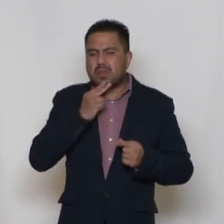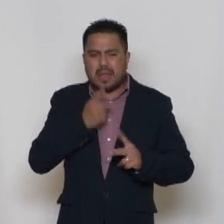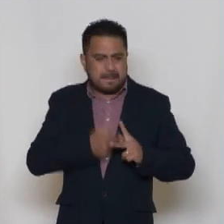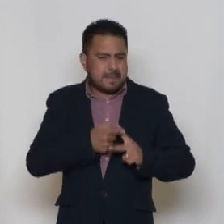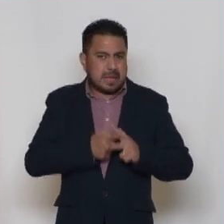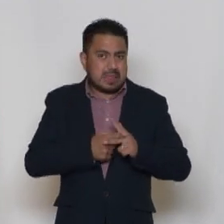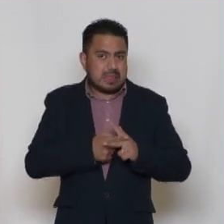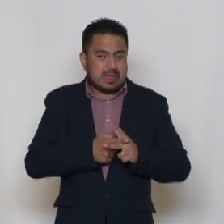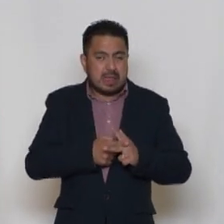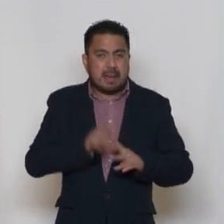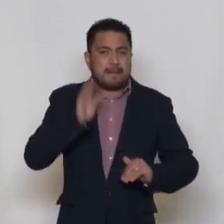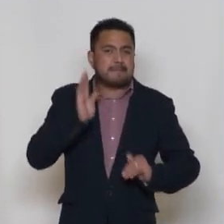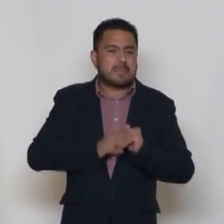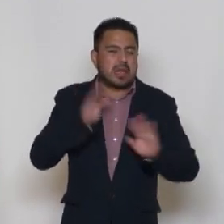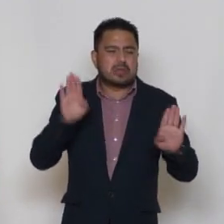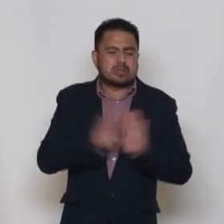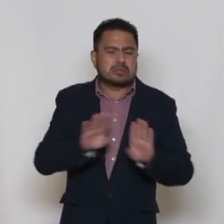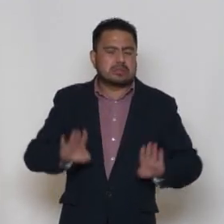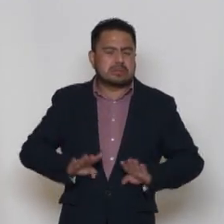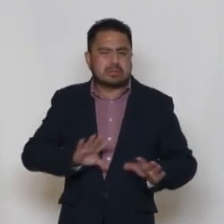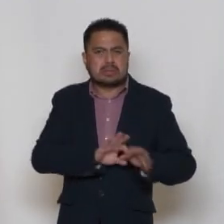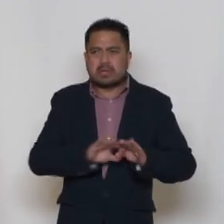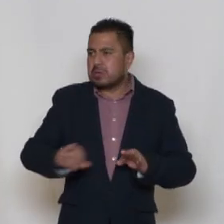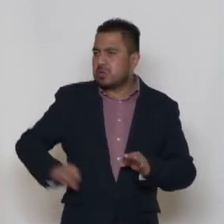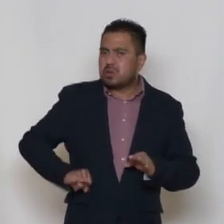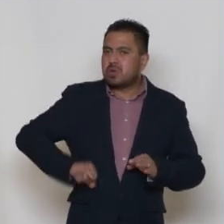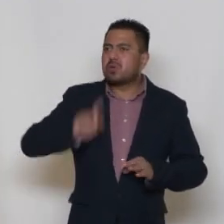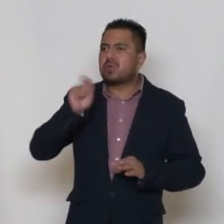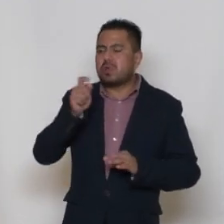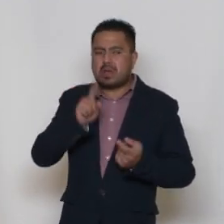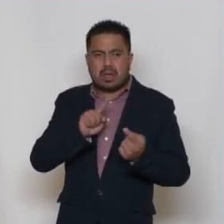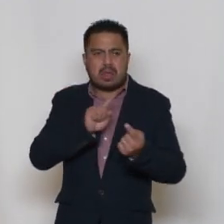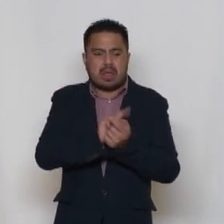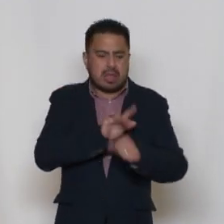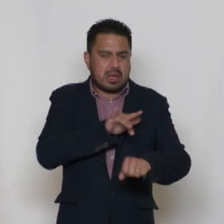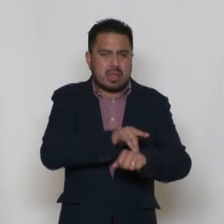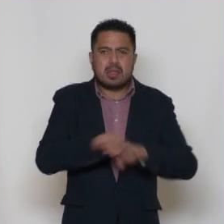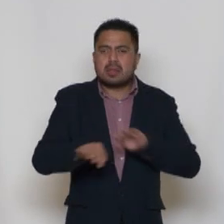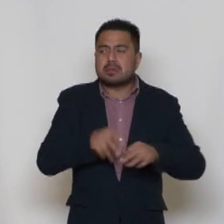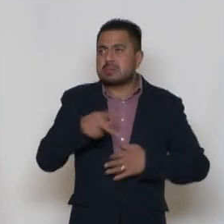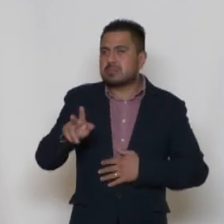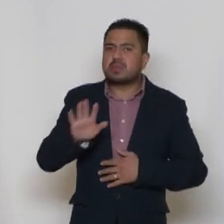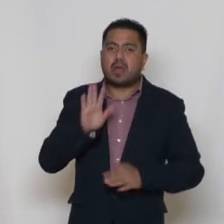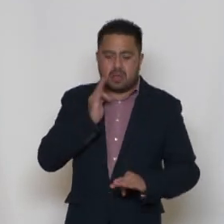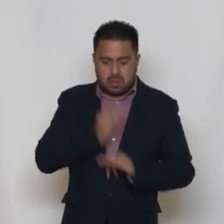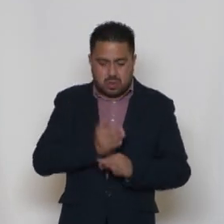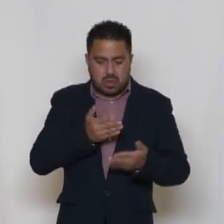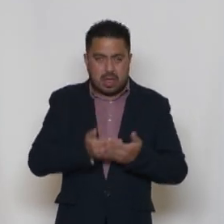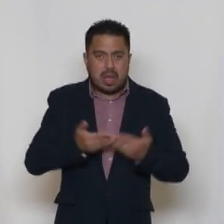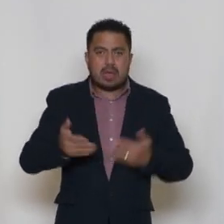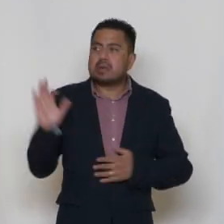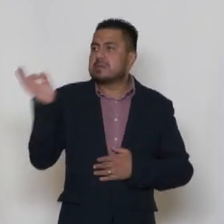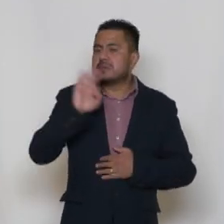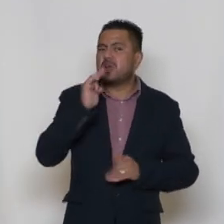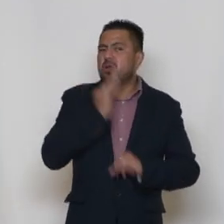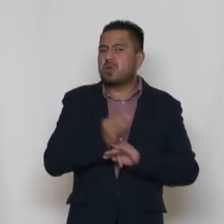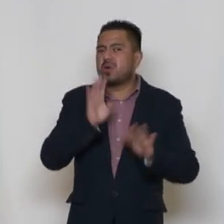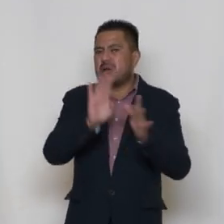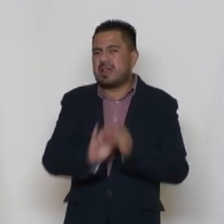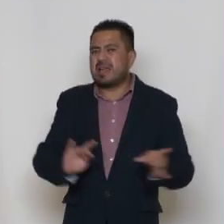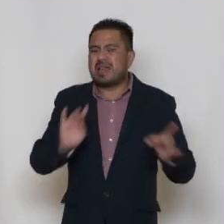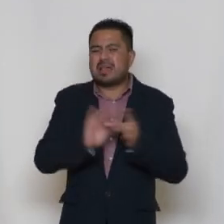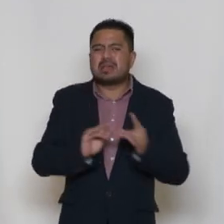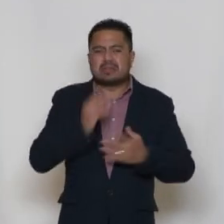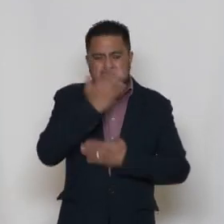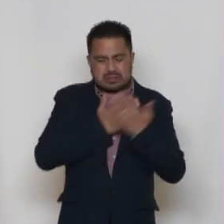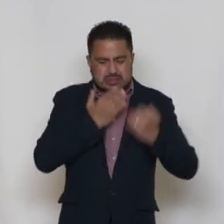matemáticas, más como peculiar o interesante al que te hayas afrontado en tu trabajo? Bueno, por ahora, quizá como mencioné antes, el